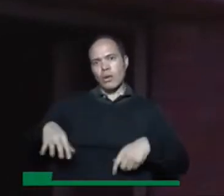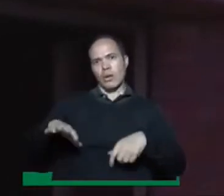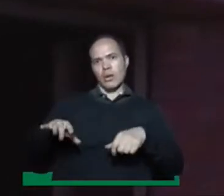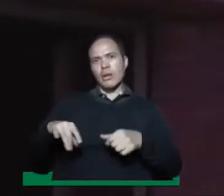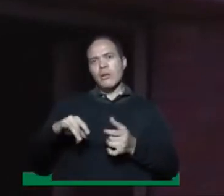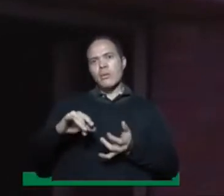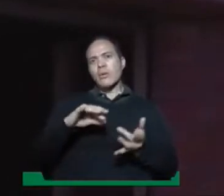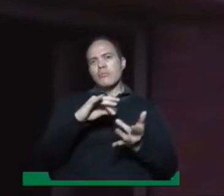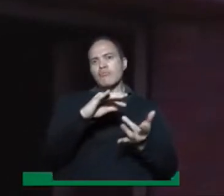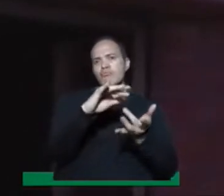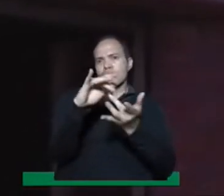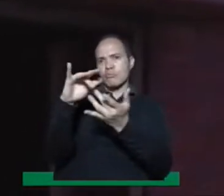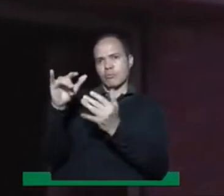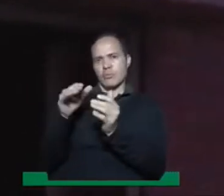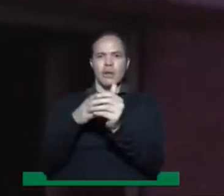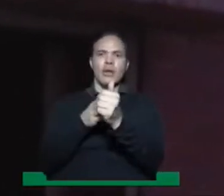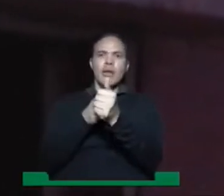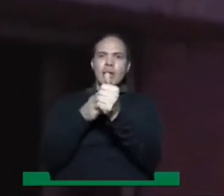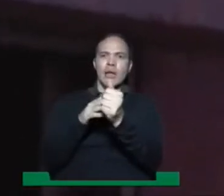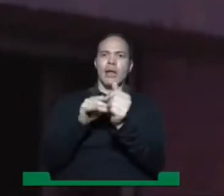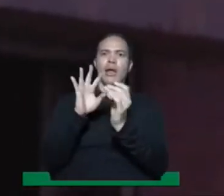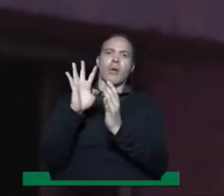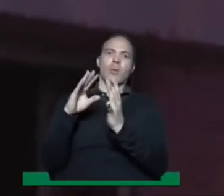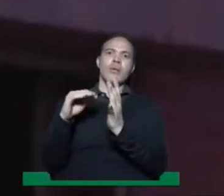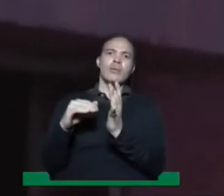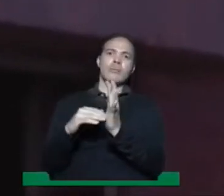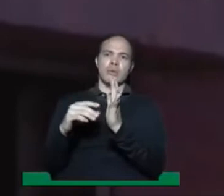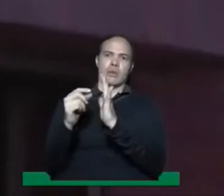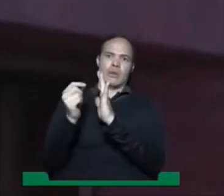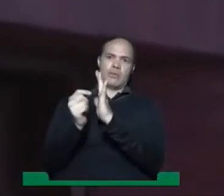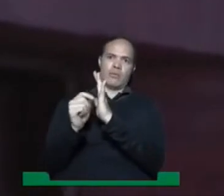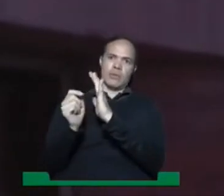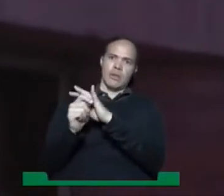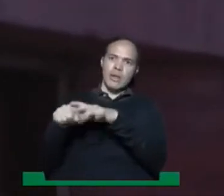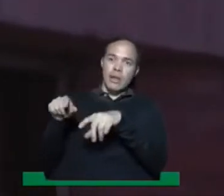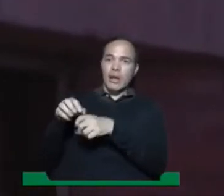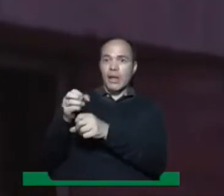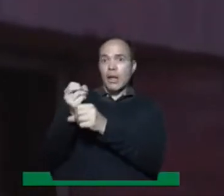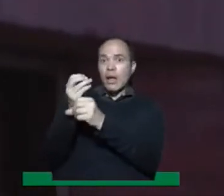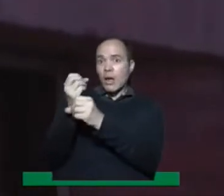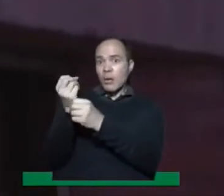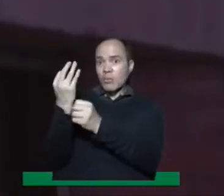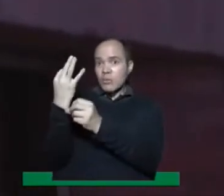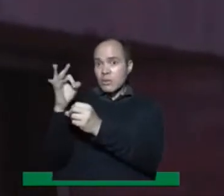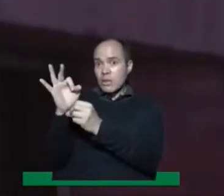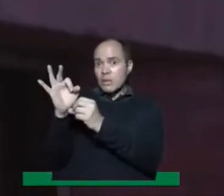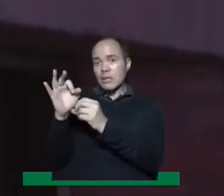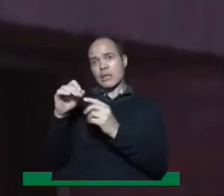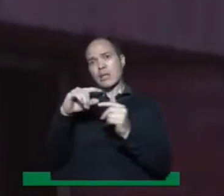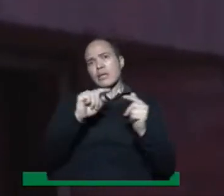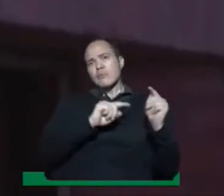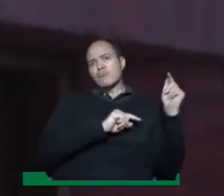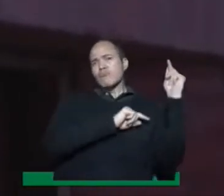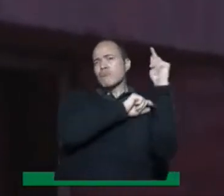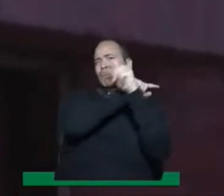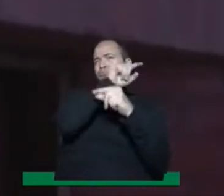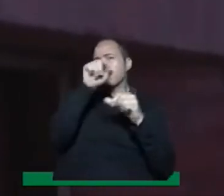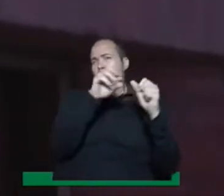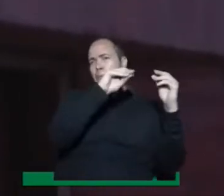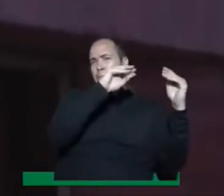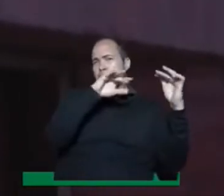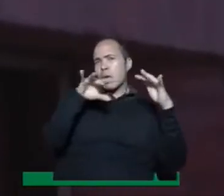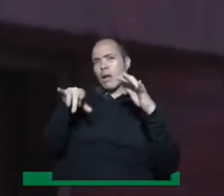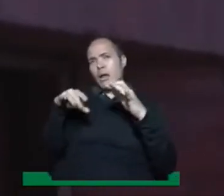el lugar la comuna 13 está recibiendo muchas visitas por esa buena labor que se ha hecho en la zona